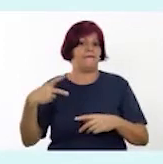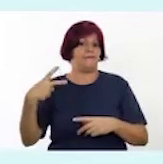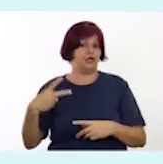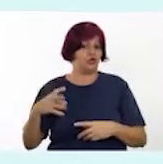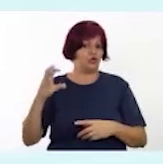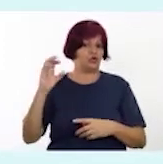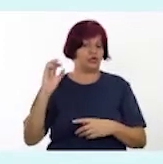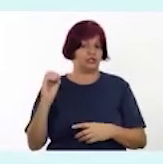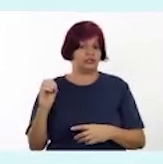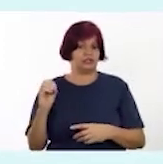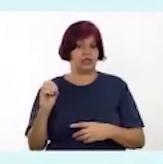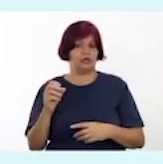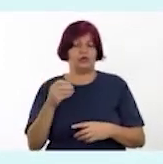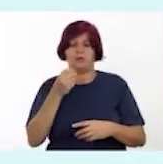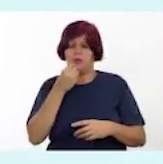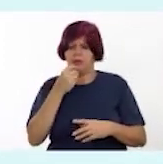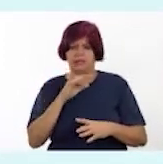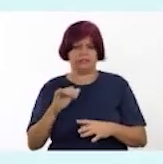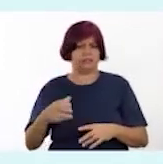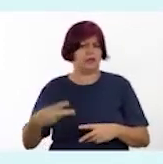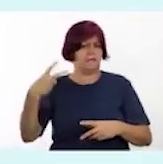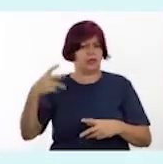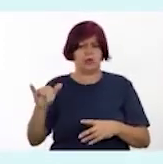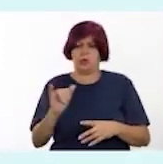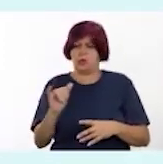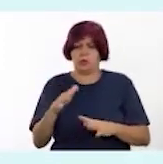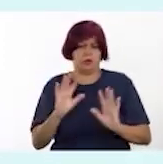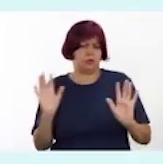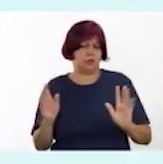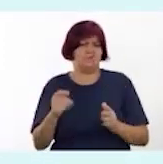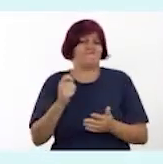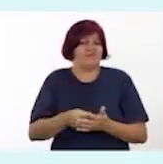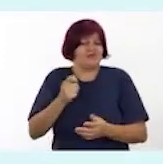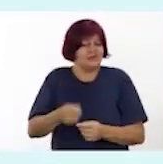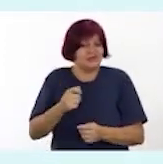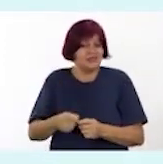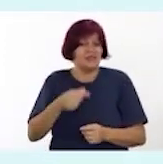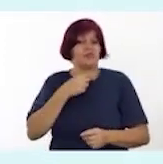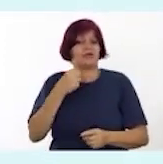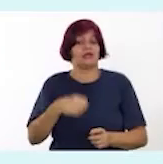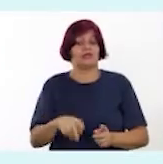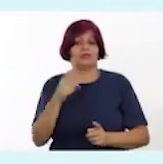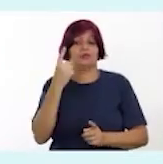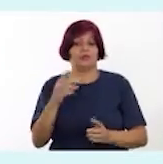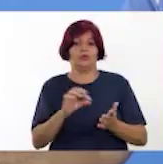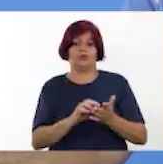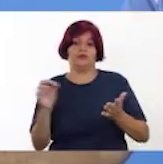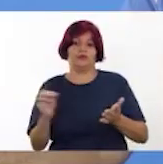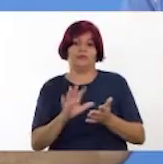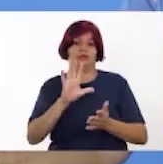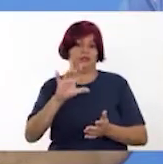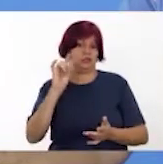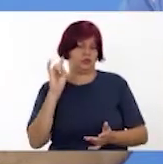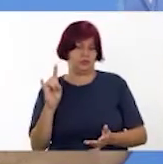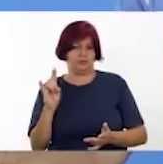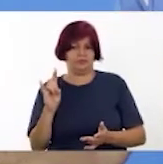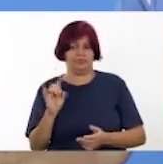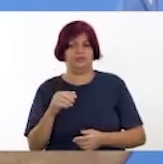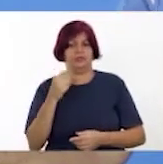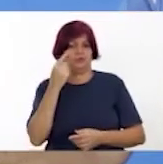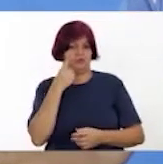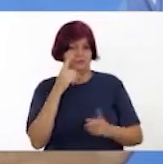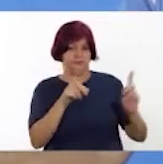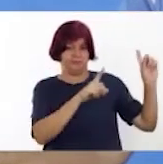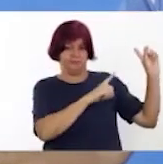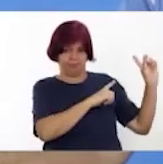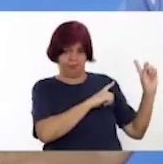mayor que 0, puede ser mayor o igual o puede ser menor o igual. Y recalcamos en el ejemplo 1 de la página 59. Ahora quiero que vean